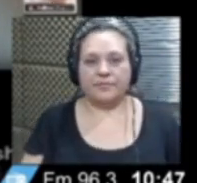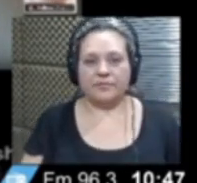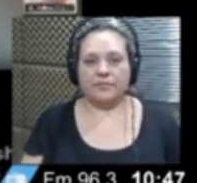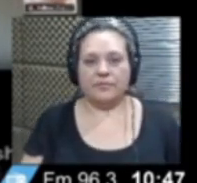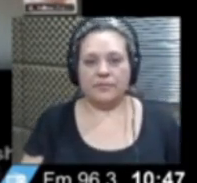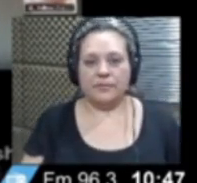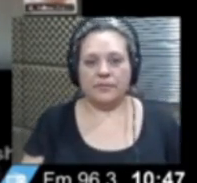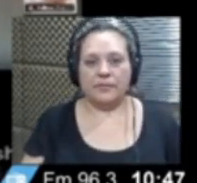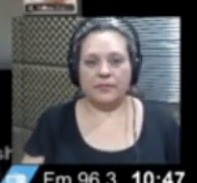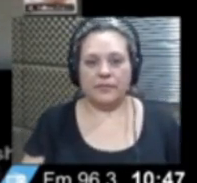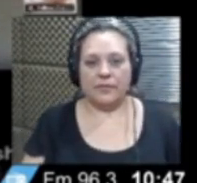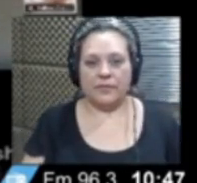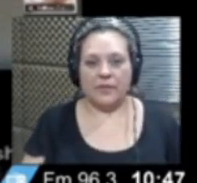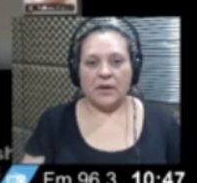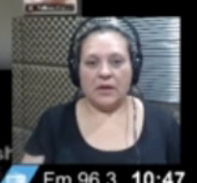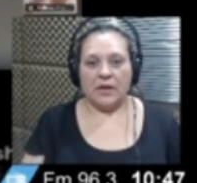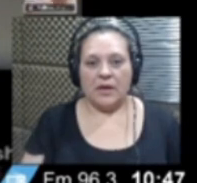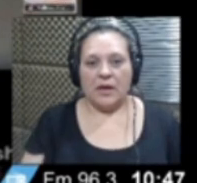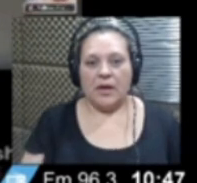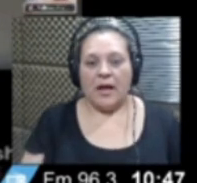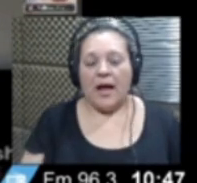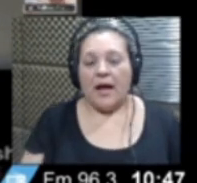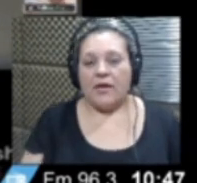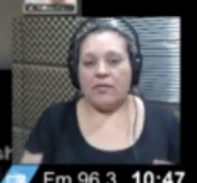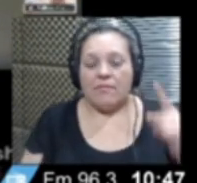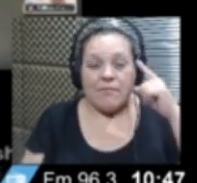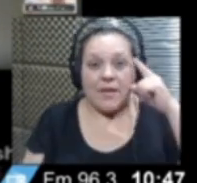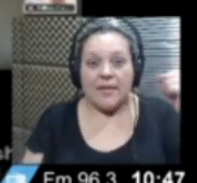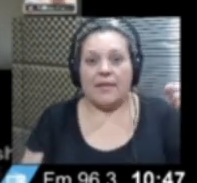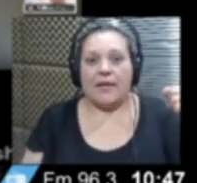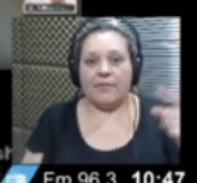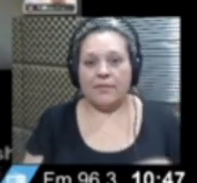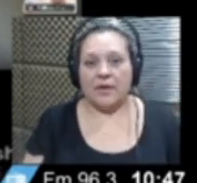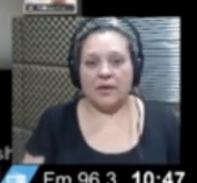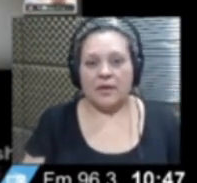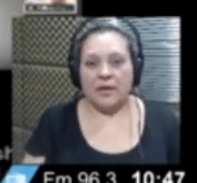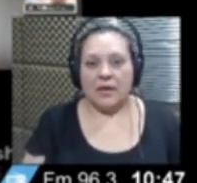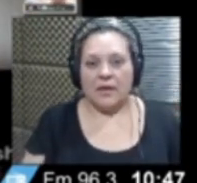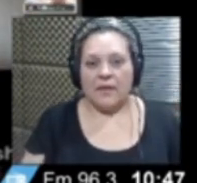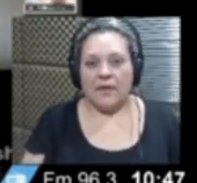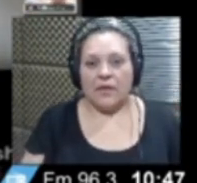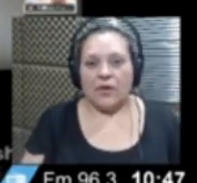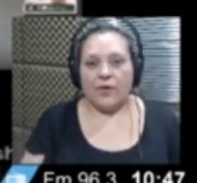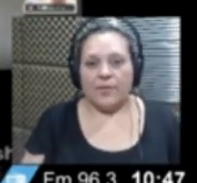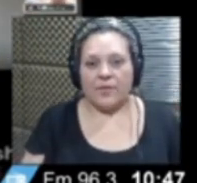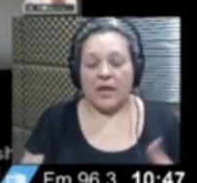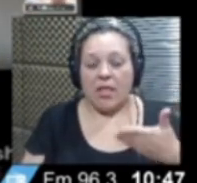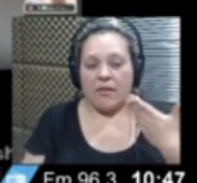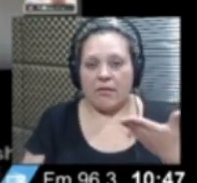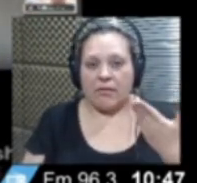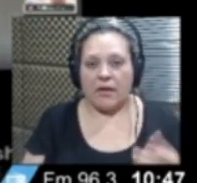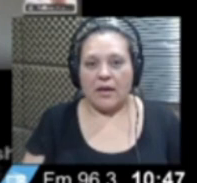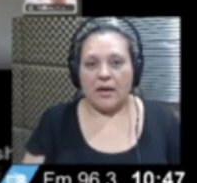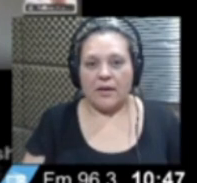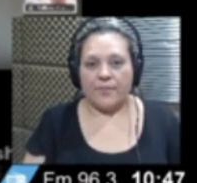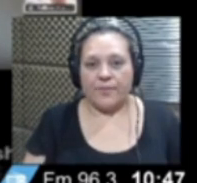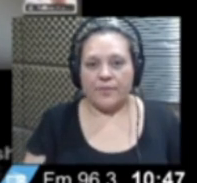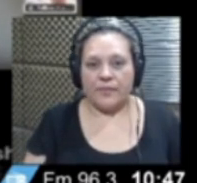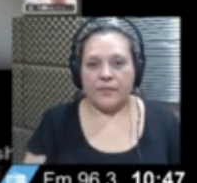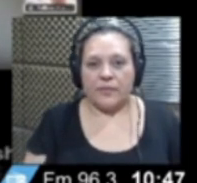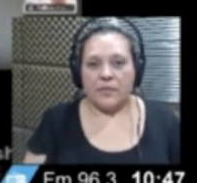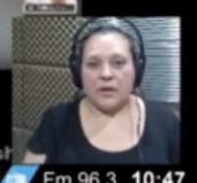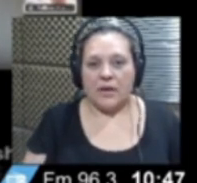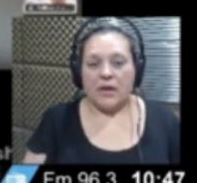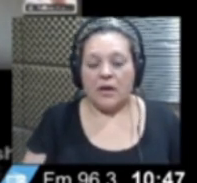Marcus Garvey decía, no importa dónde tú estés, si eres negro, eres africano. Bueno. Nosotros